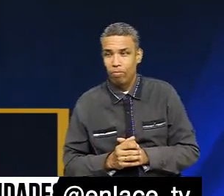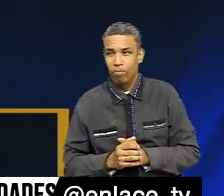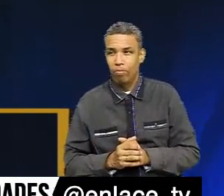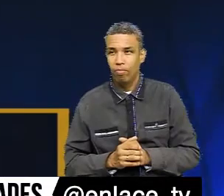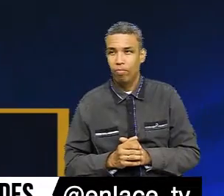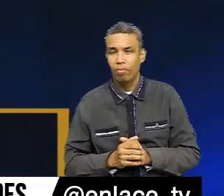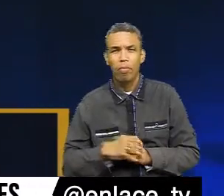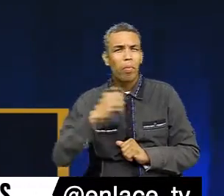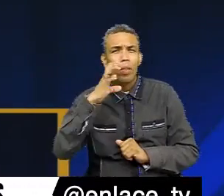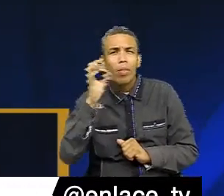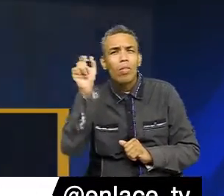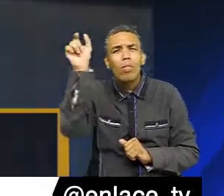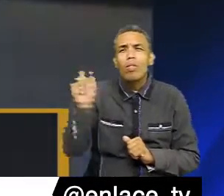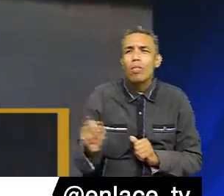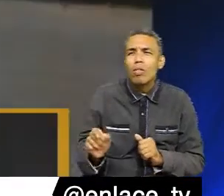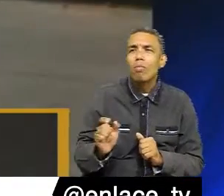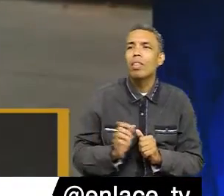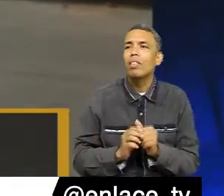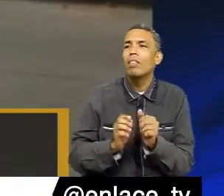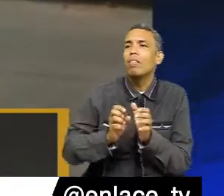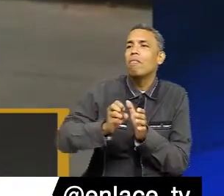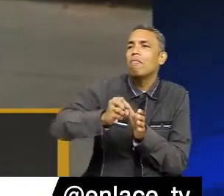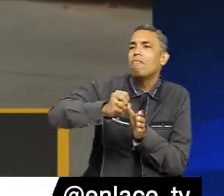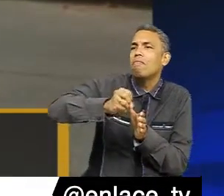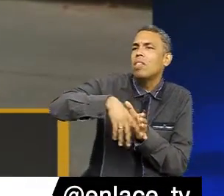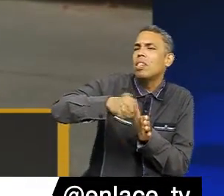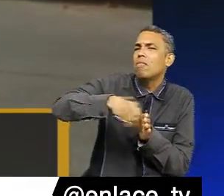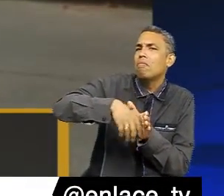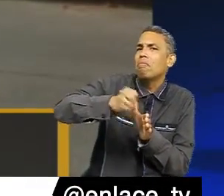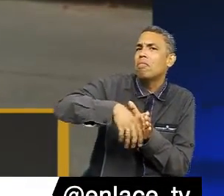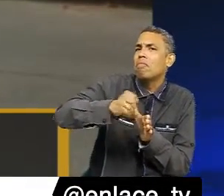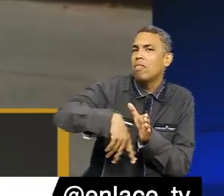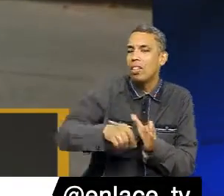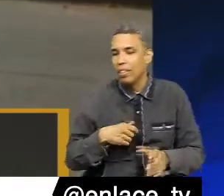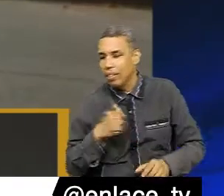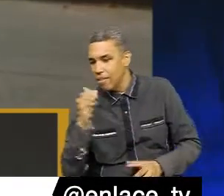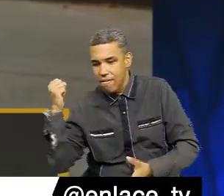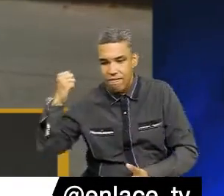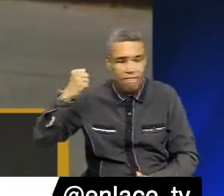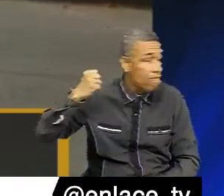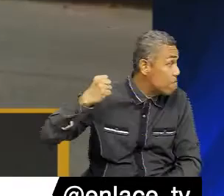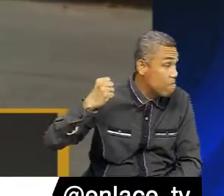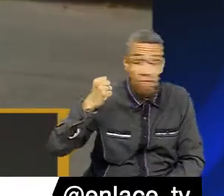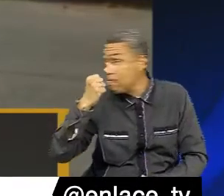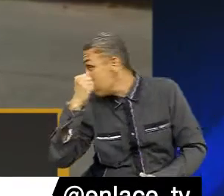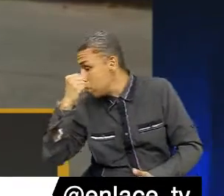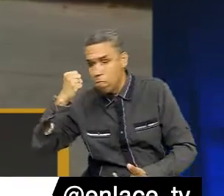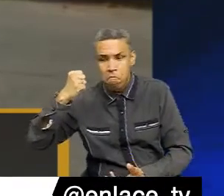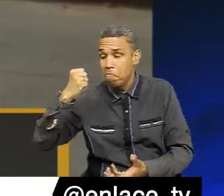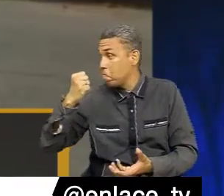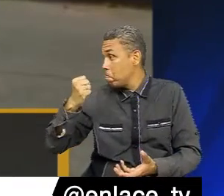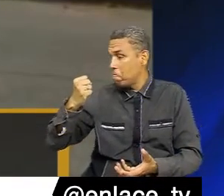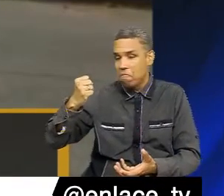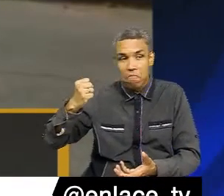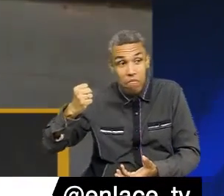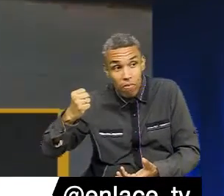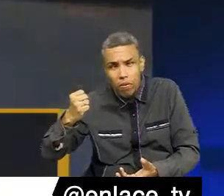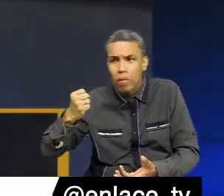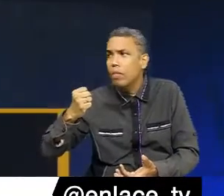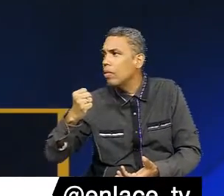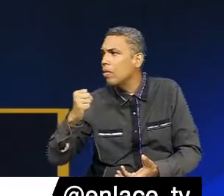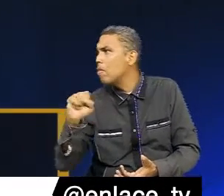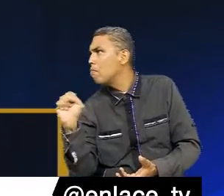este señor sacando las basuras en flagrancia. Asegura nuestro reportero ciudadano que él espera que pase el camión